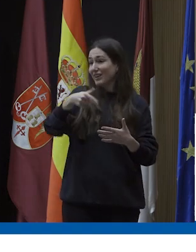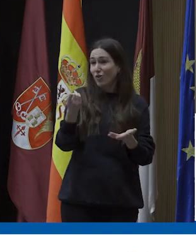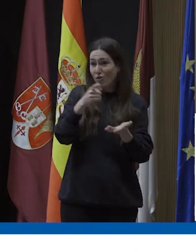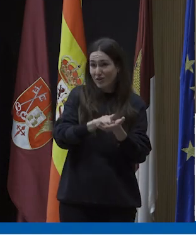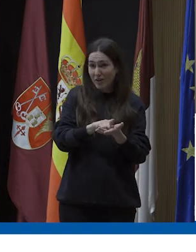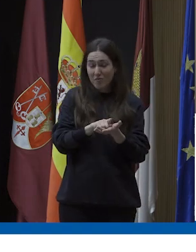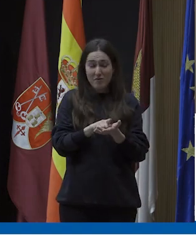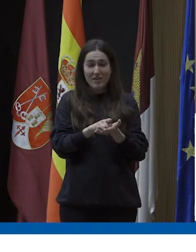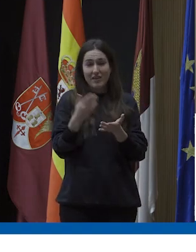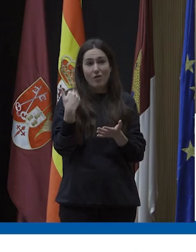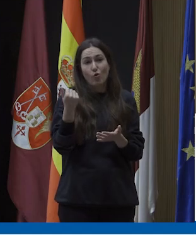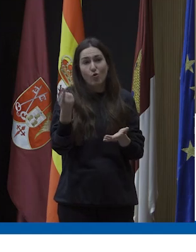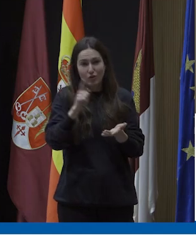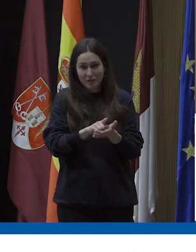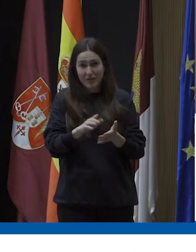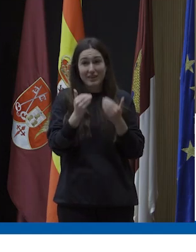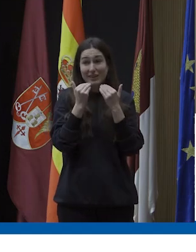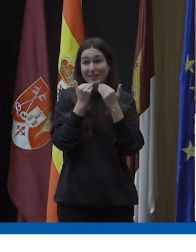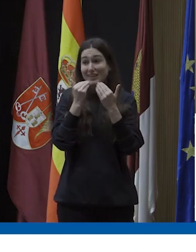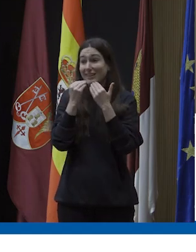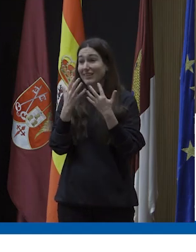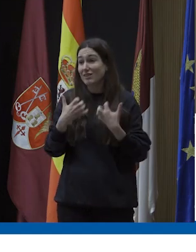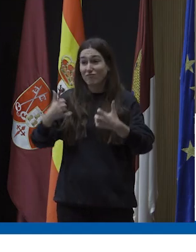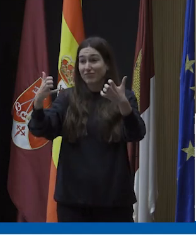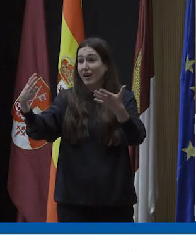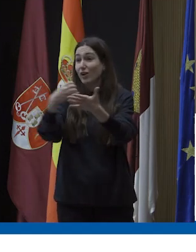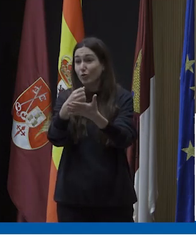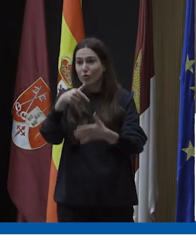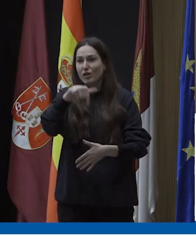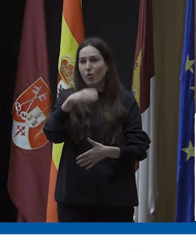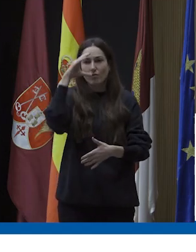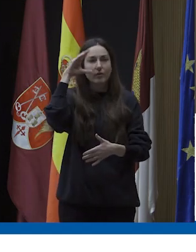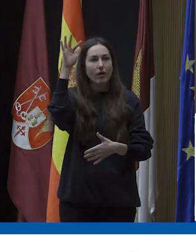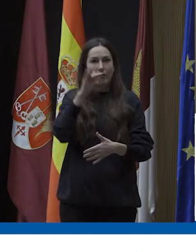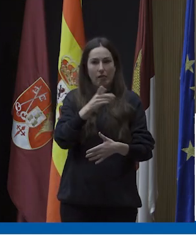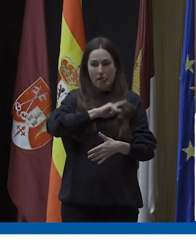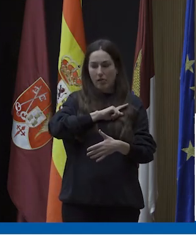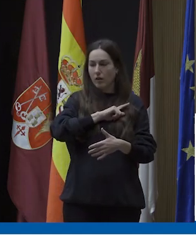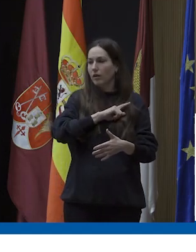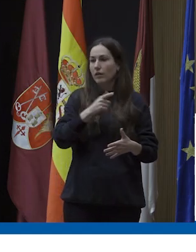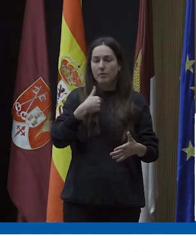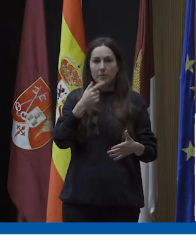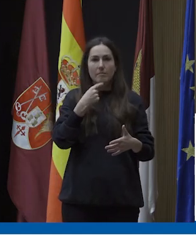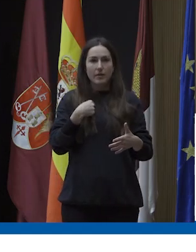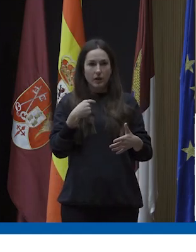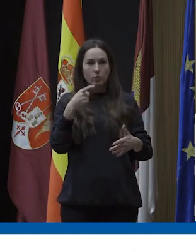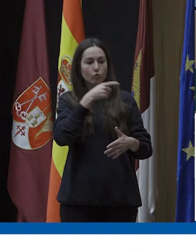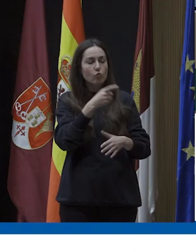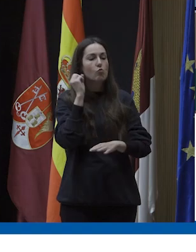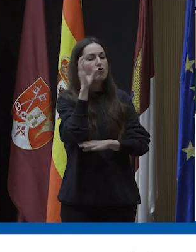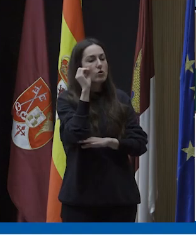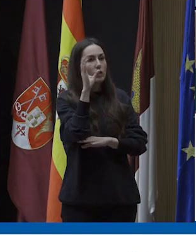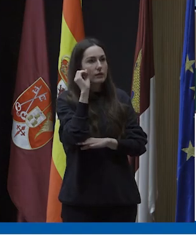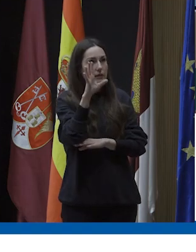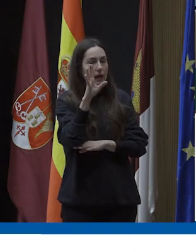supuesto agradeceros a todos los que estáis aquí esta tarde para escucharme. Entonces, cuando me dijeron que tenía que dar una charla dentro del ciclo